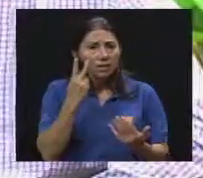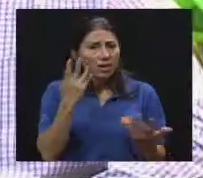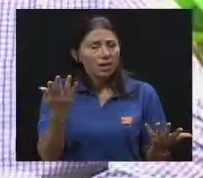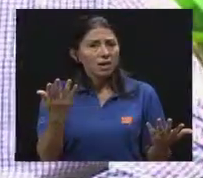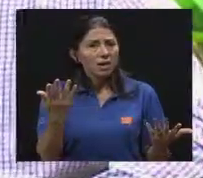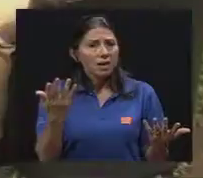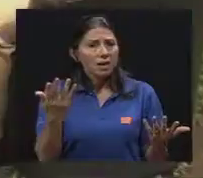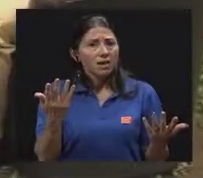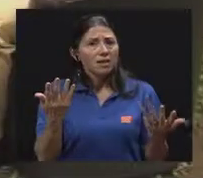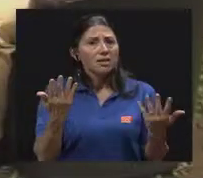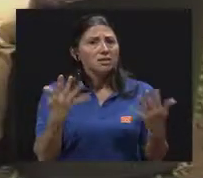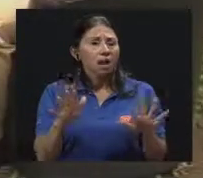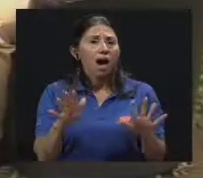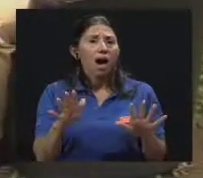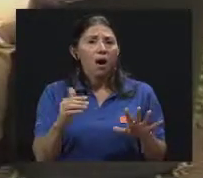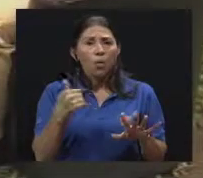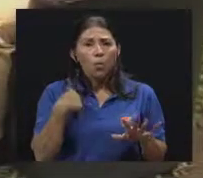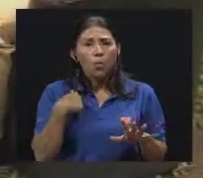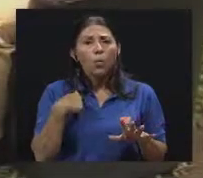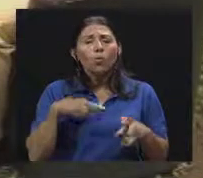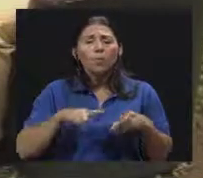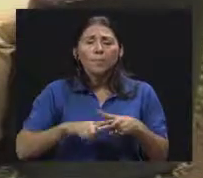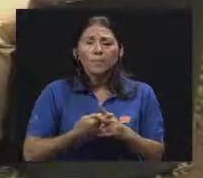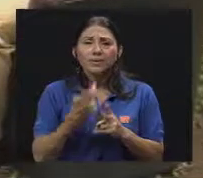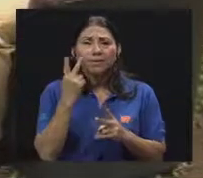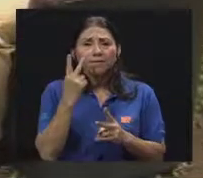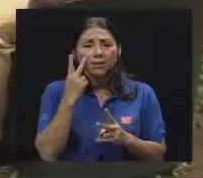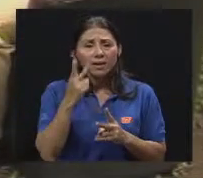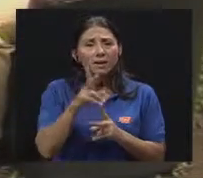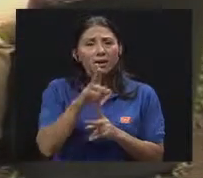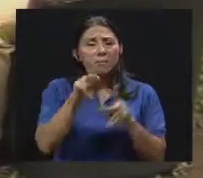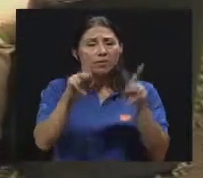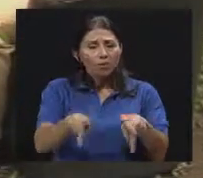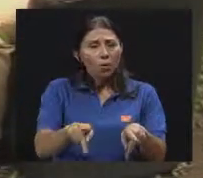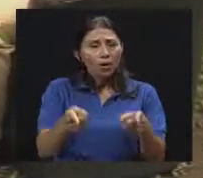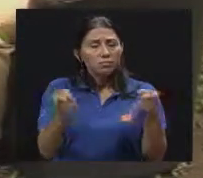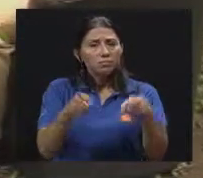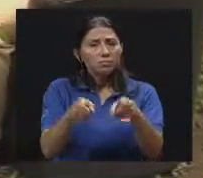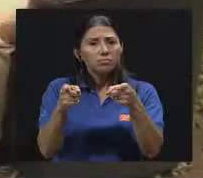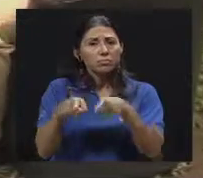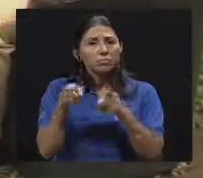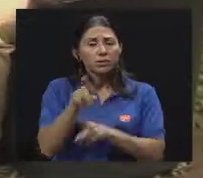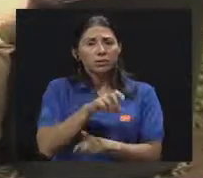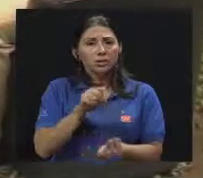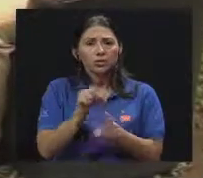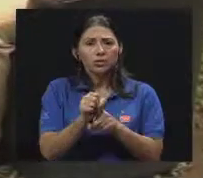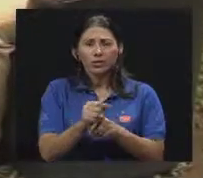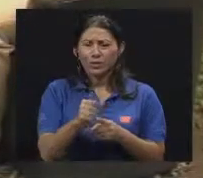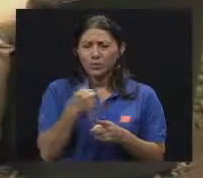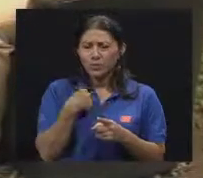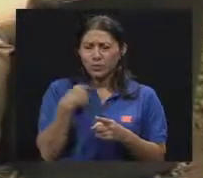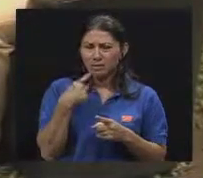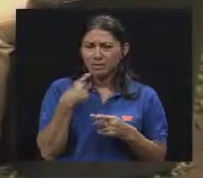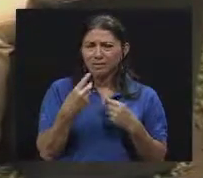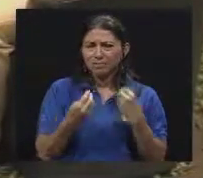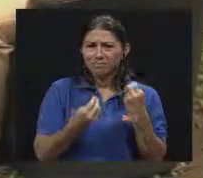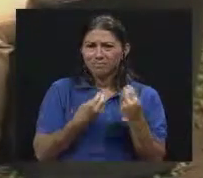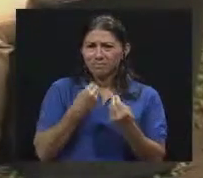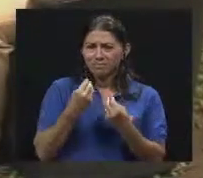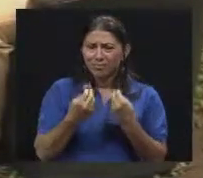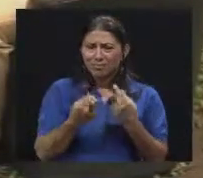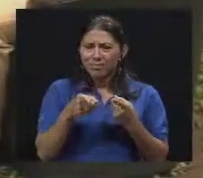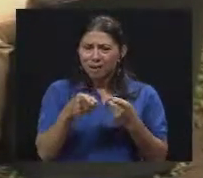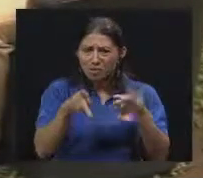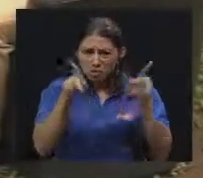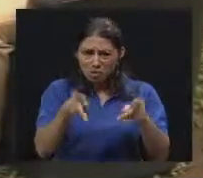30, uh-huh. ya uno comienza a ver el caso de reportes, que incluso a uno lo desconcierta porque uno dice, bueno, no me calza dentro del cuadro clínico